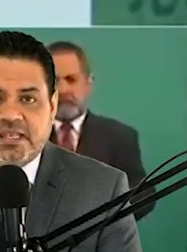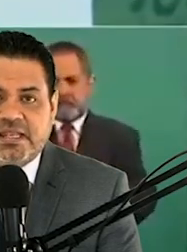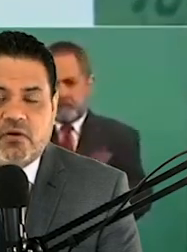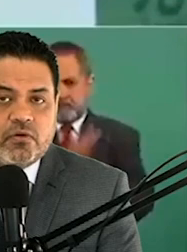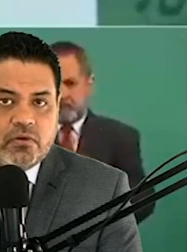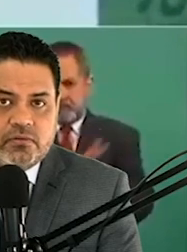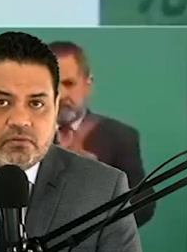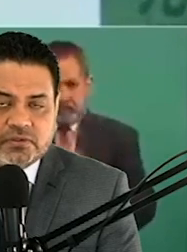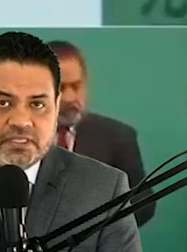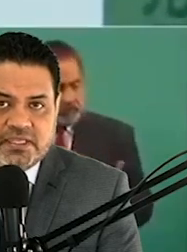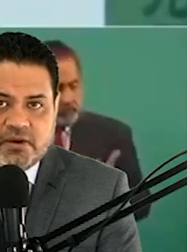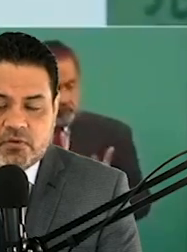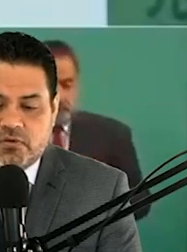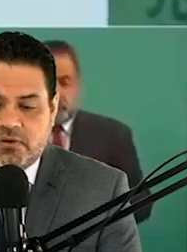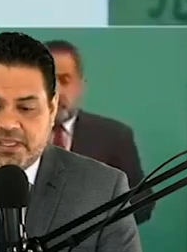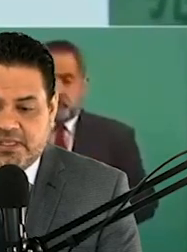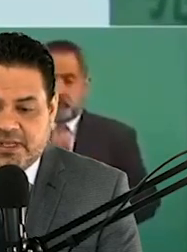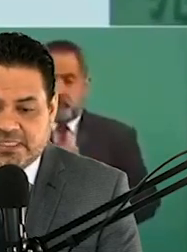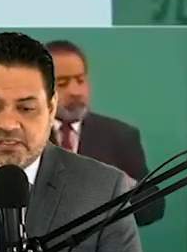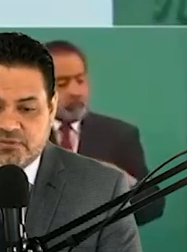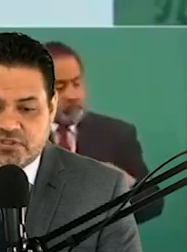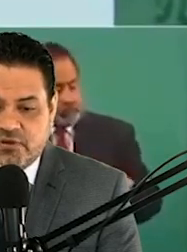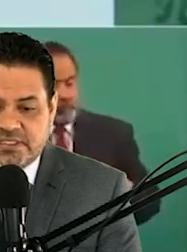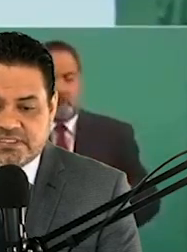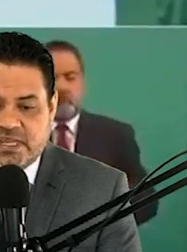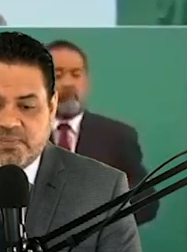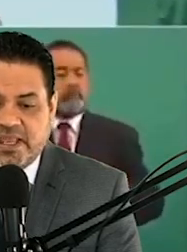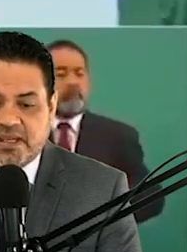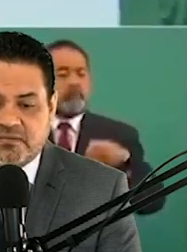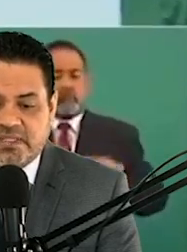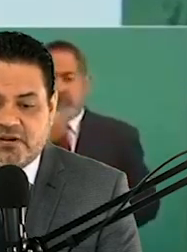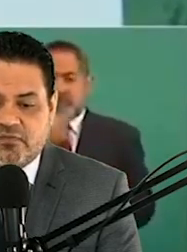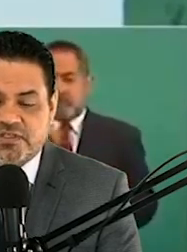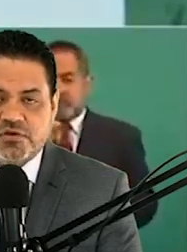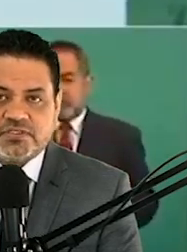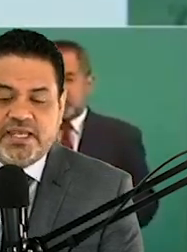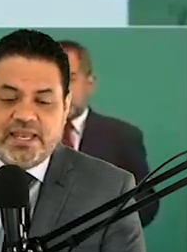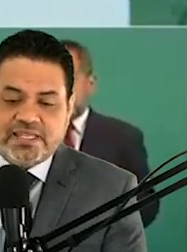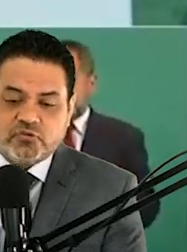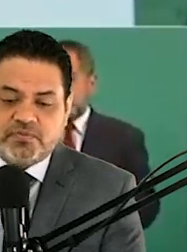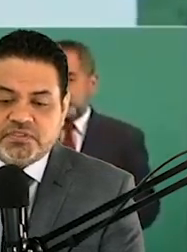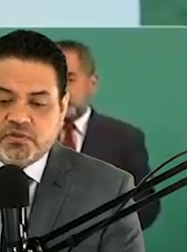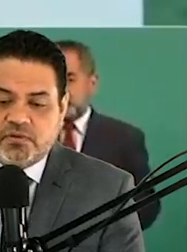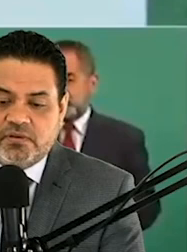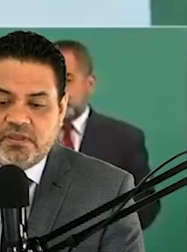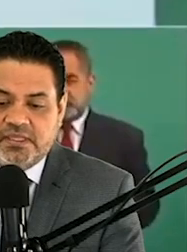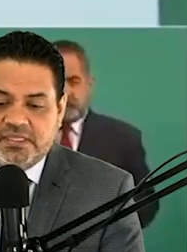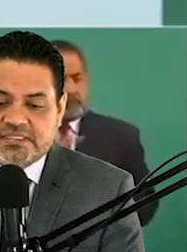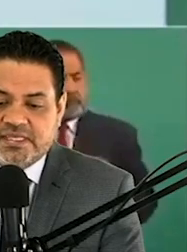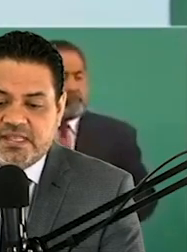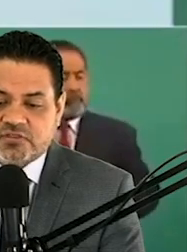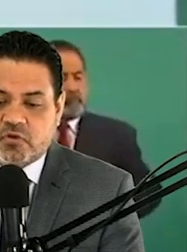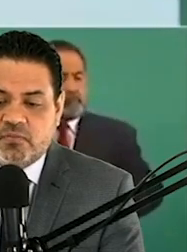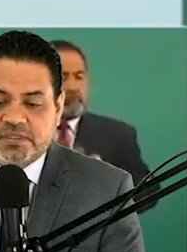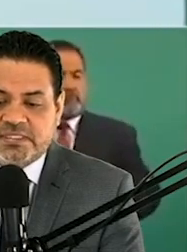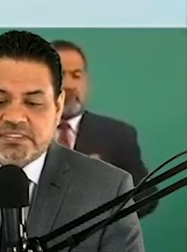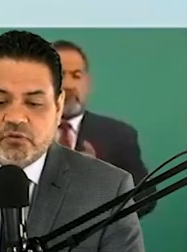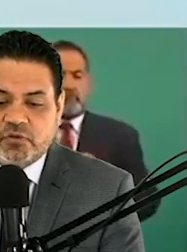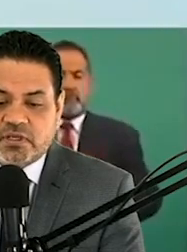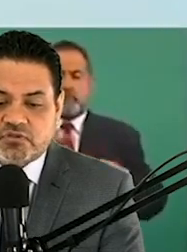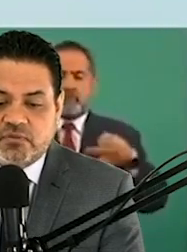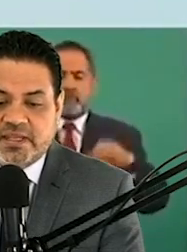tiene o no o tenía o no en atribuciones aplicar de manera oficiosa la suspensión hiciera de su